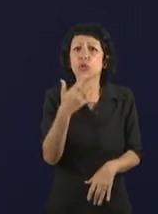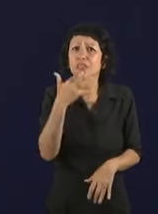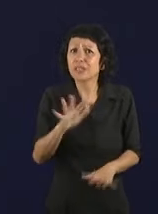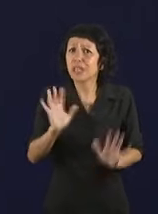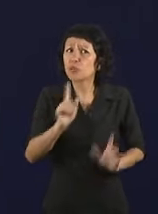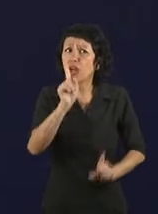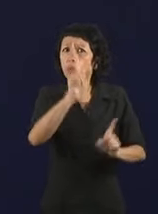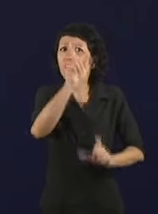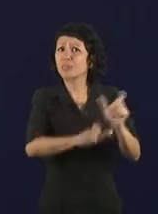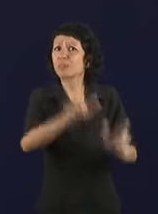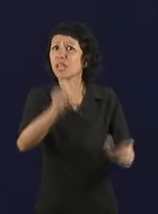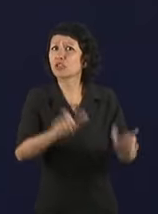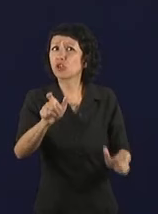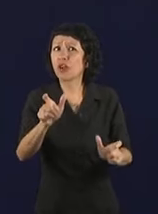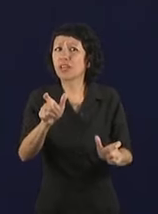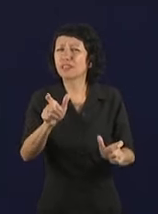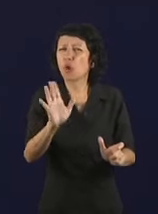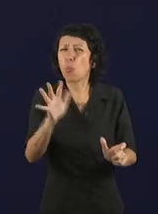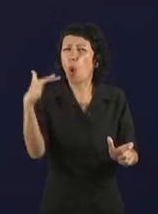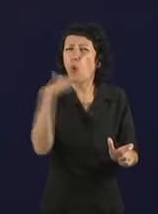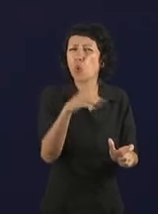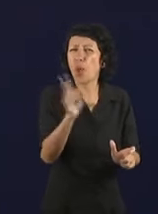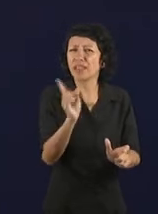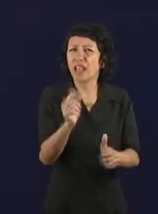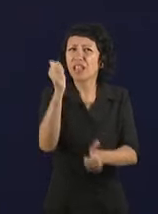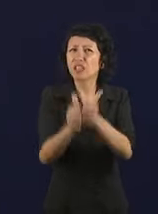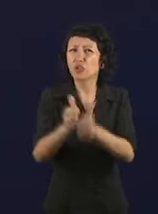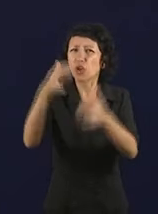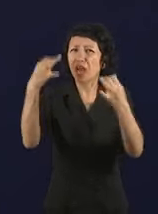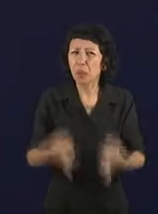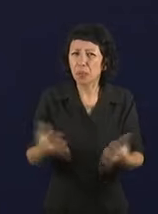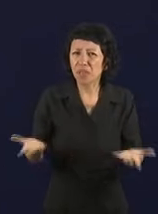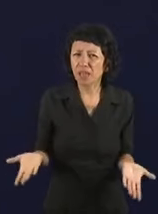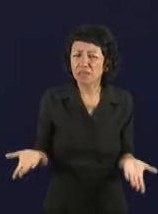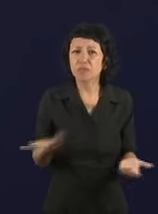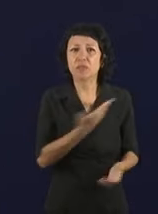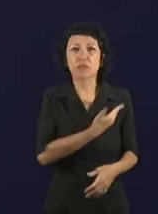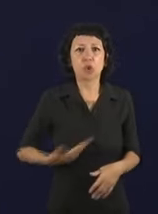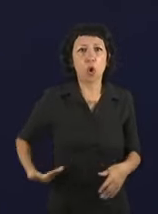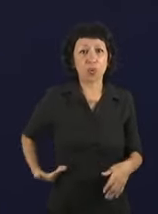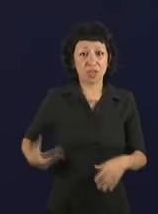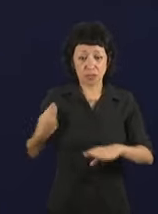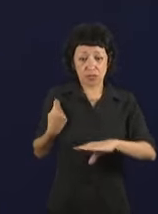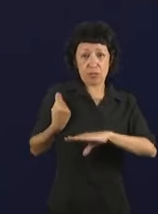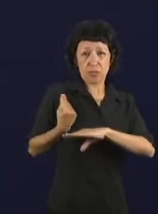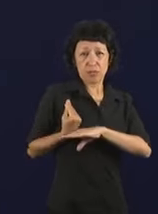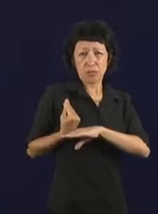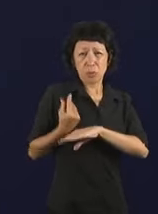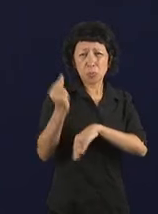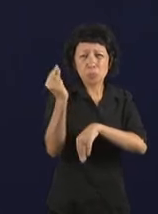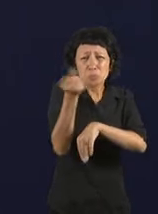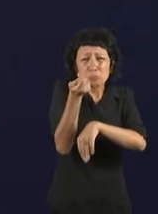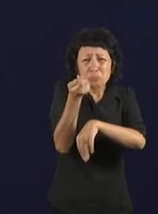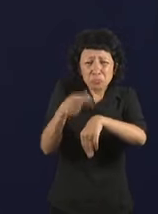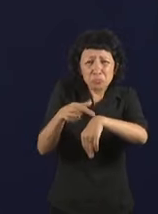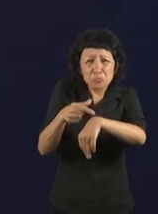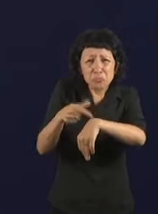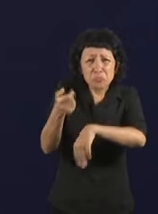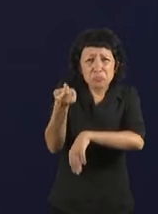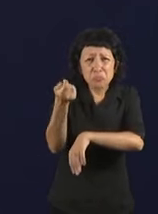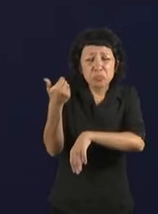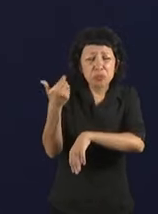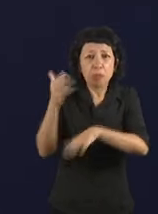la historia y eh haber anunciado un paro a los poquitos días de haber asumido el gobierno de hecho entiendo que fue